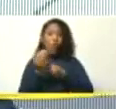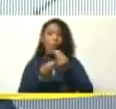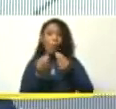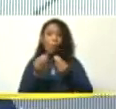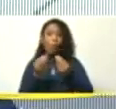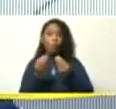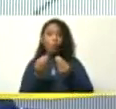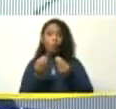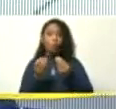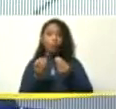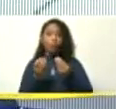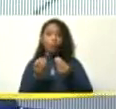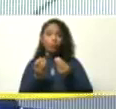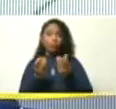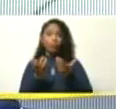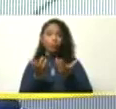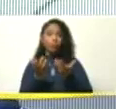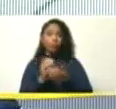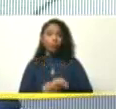etérea